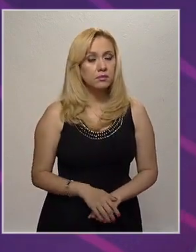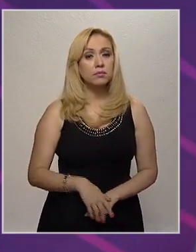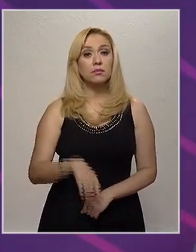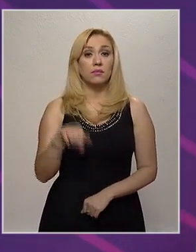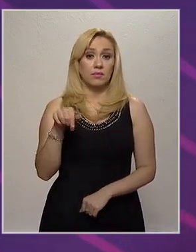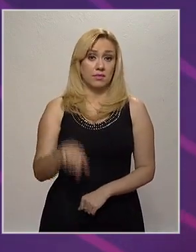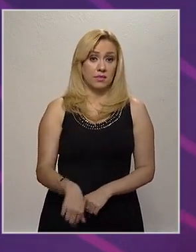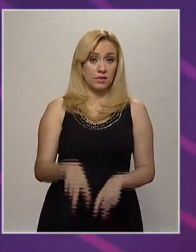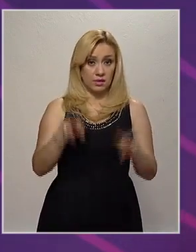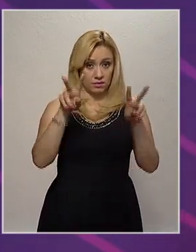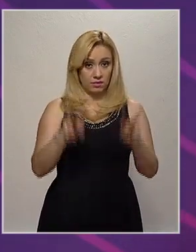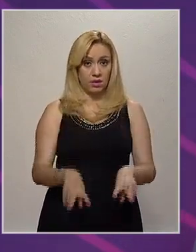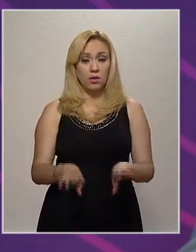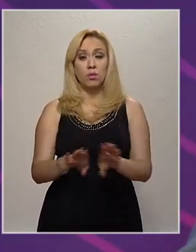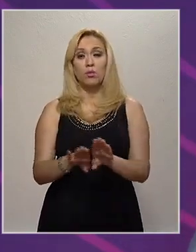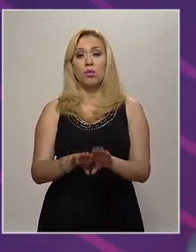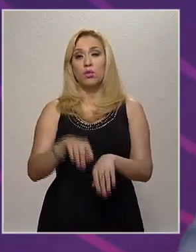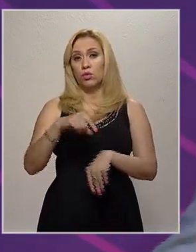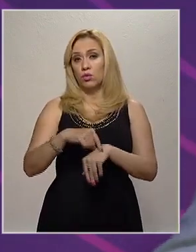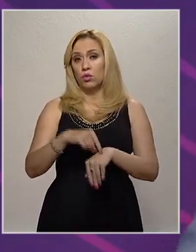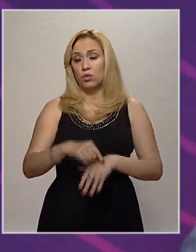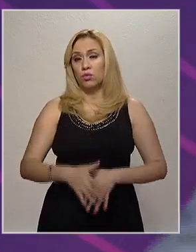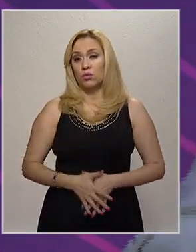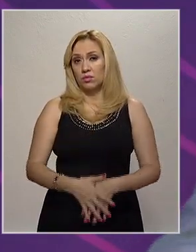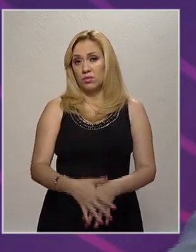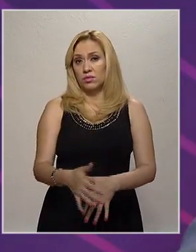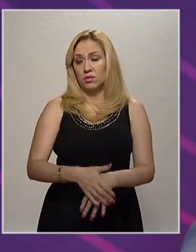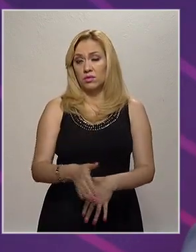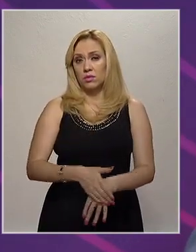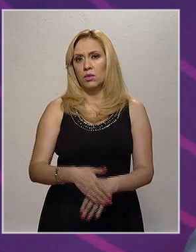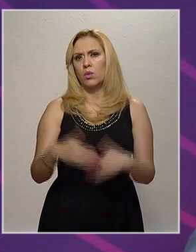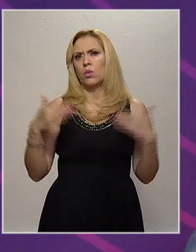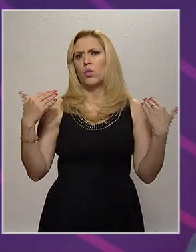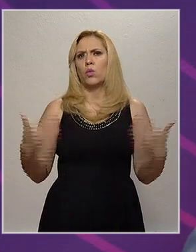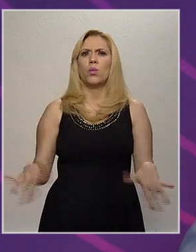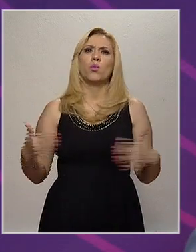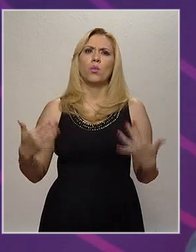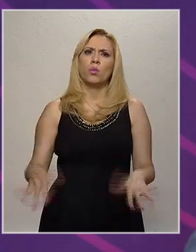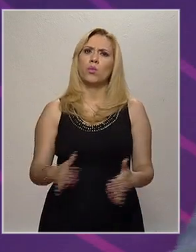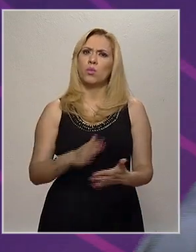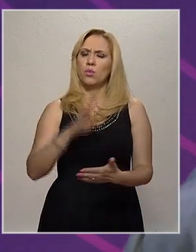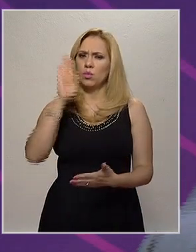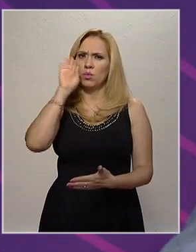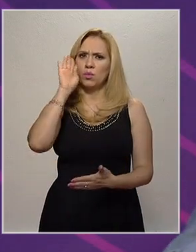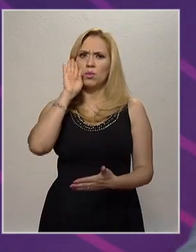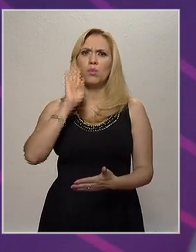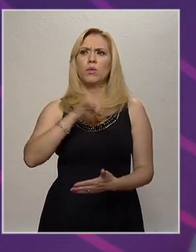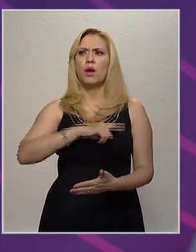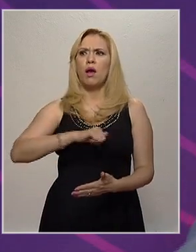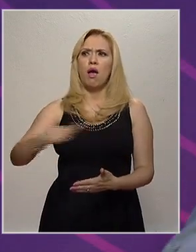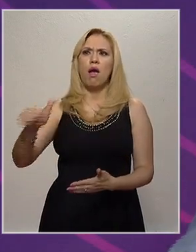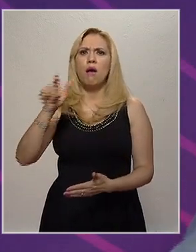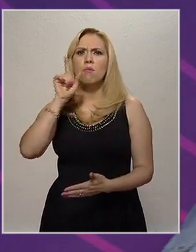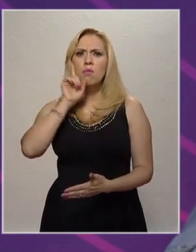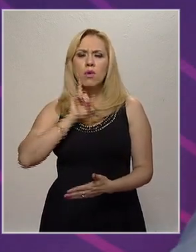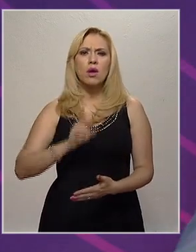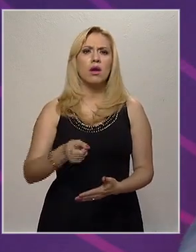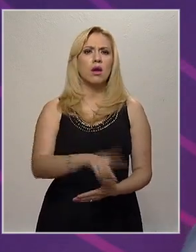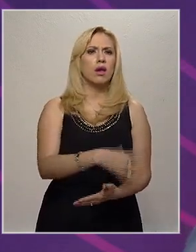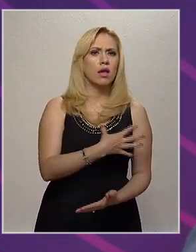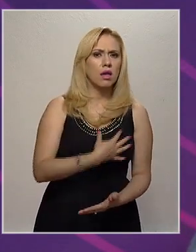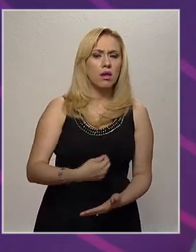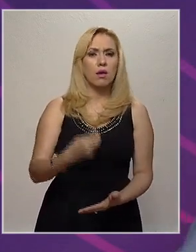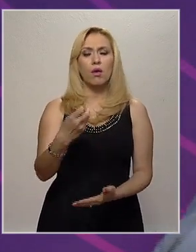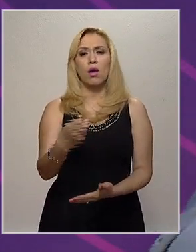propia lógica de lo obstétrico, los actos de violencia afectan de manera desproporcionada a las mujeres. Habría que decir, y con esto cierro